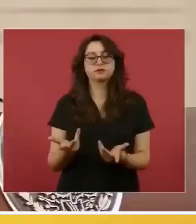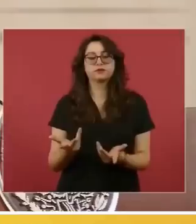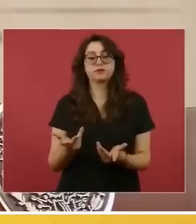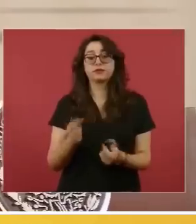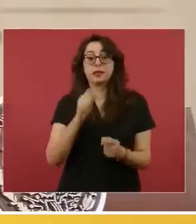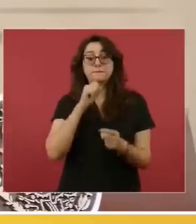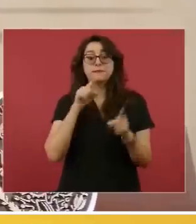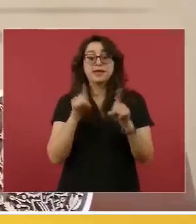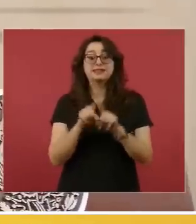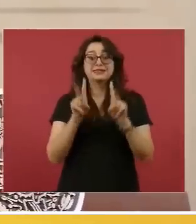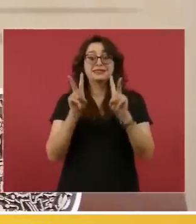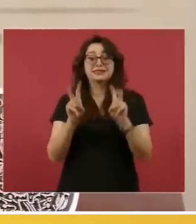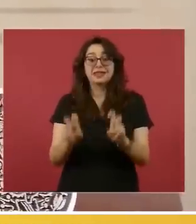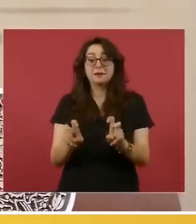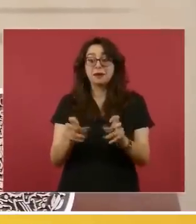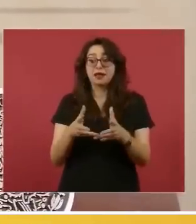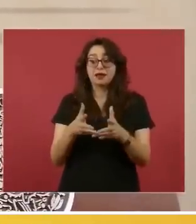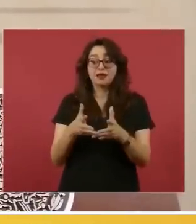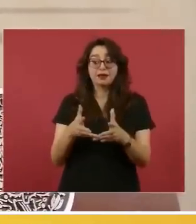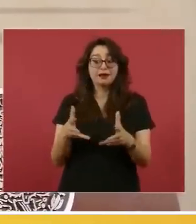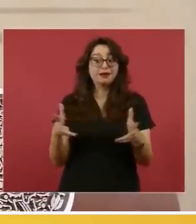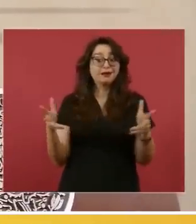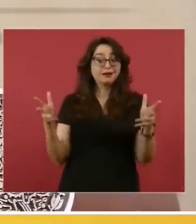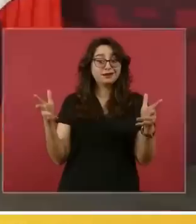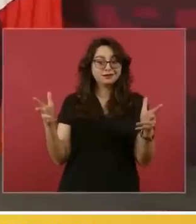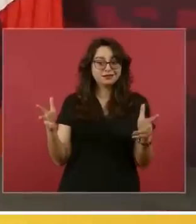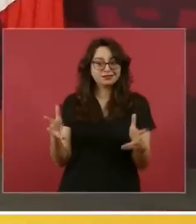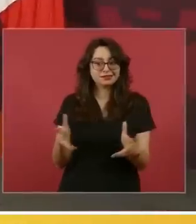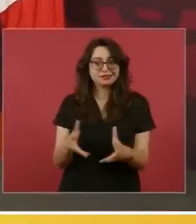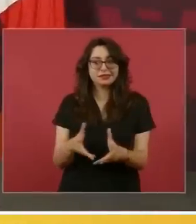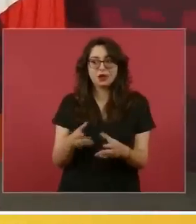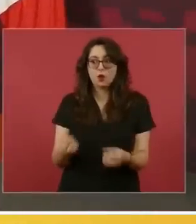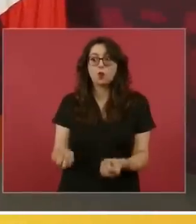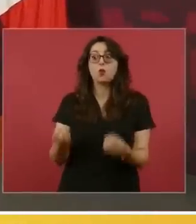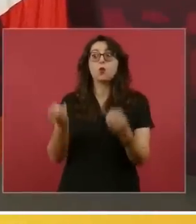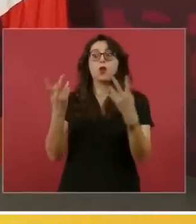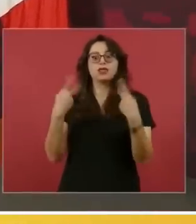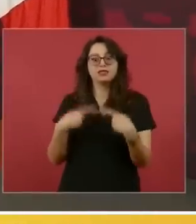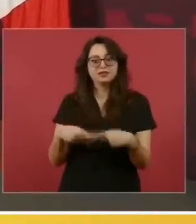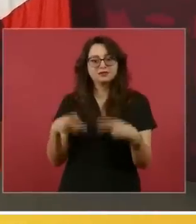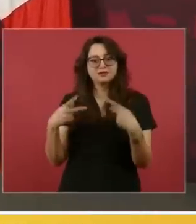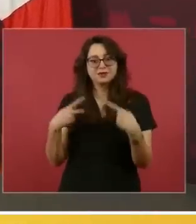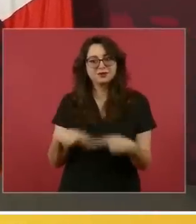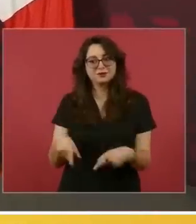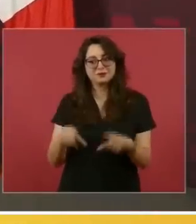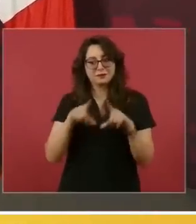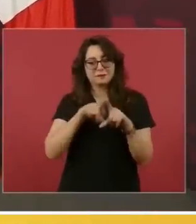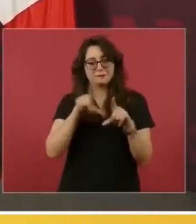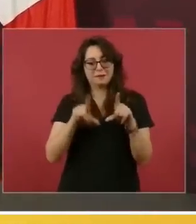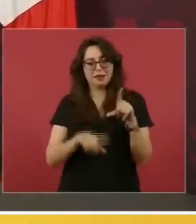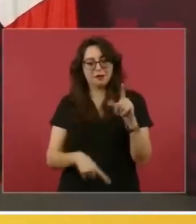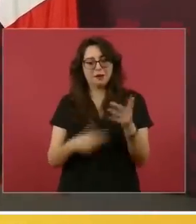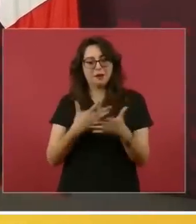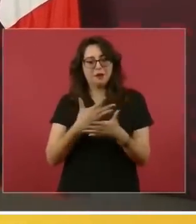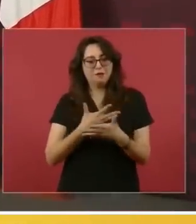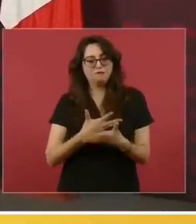cada país la población de nuestro país es mayor